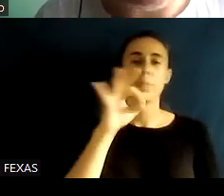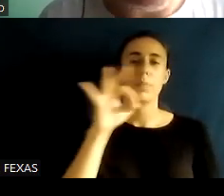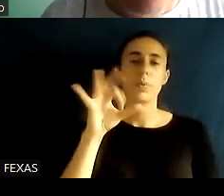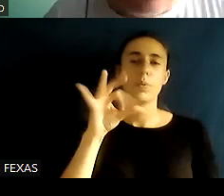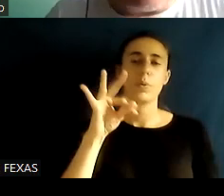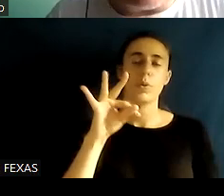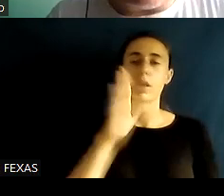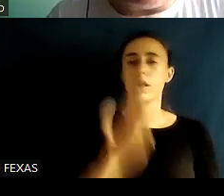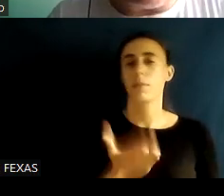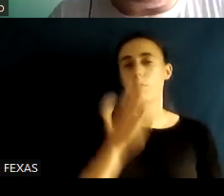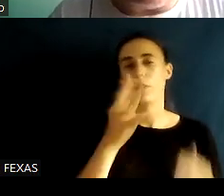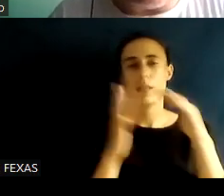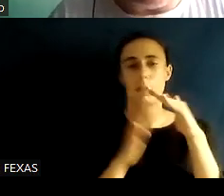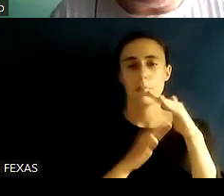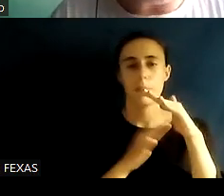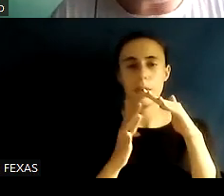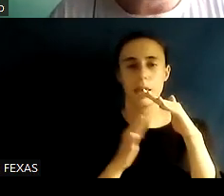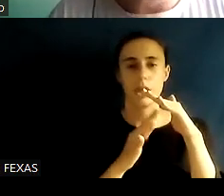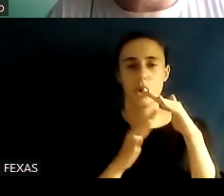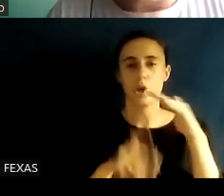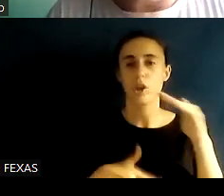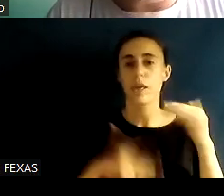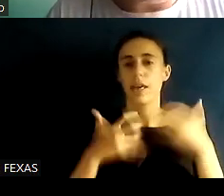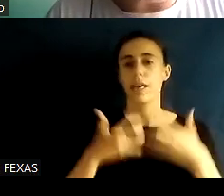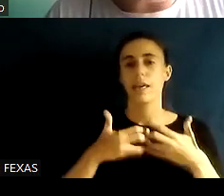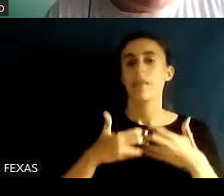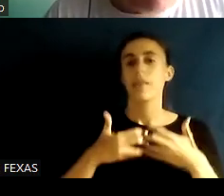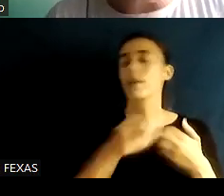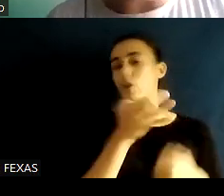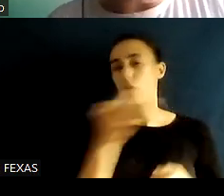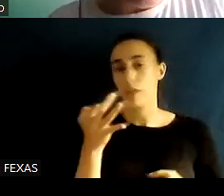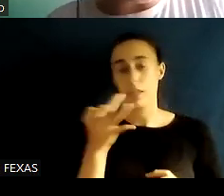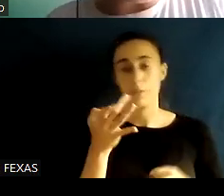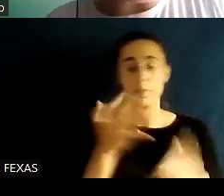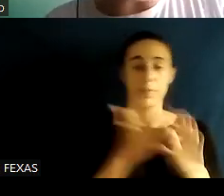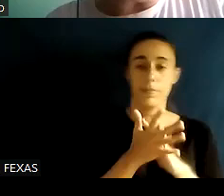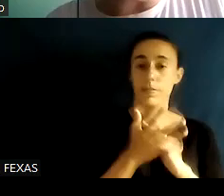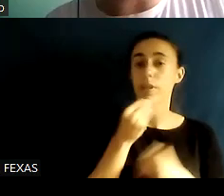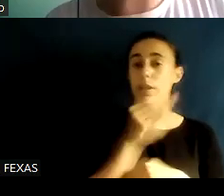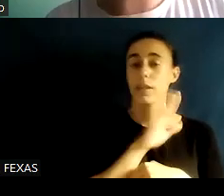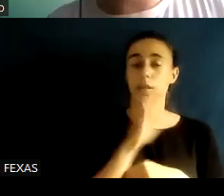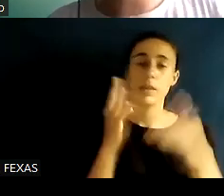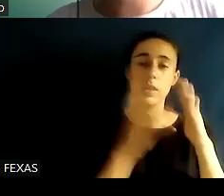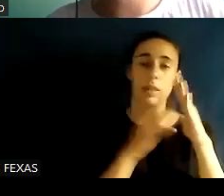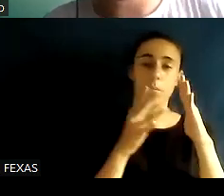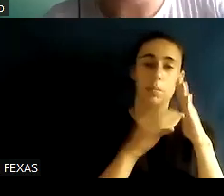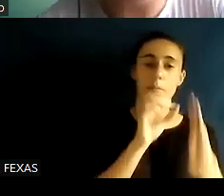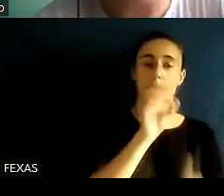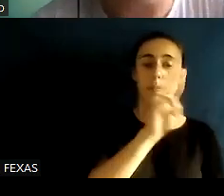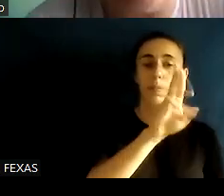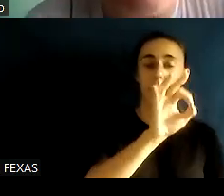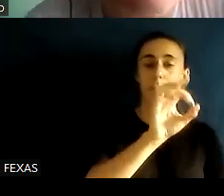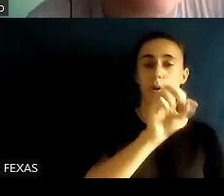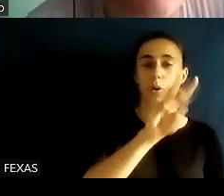adecuada, porque lo mejor para tener la microbiota adecuada, aparte de aportar esa microbiota con Pro12, es